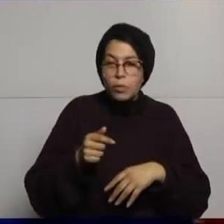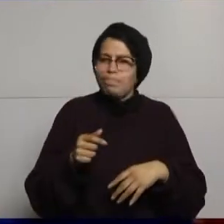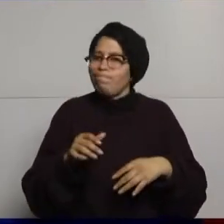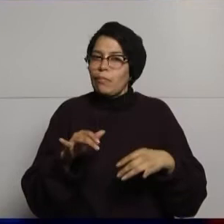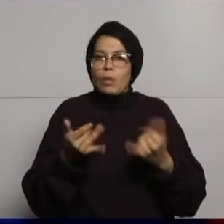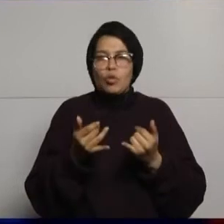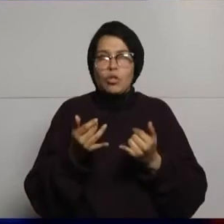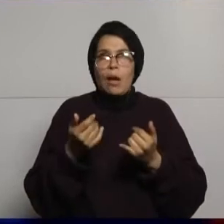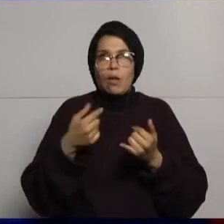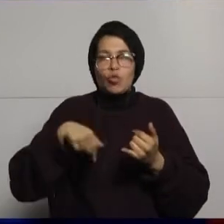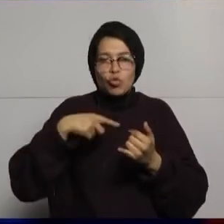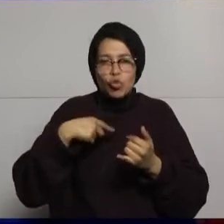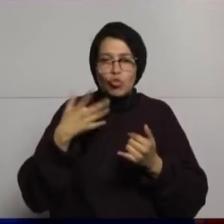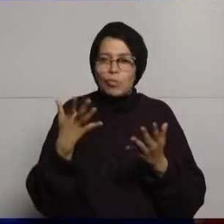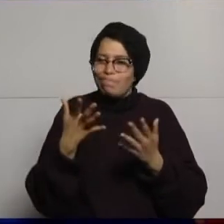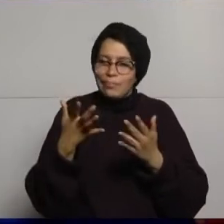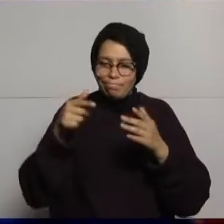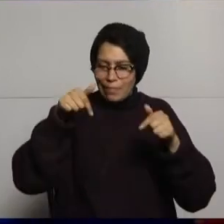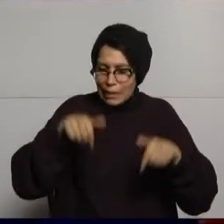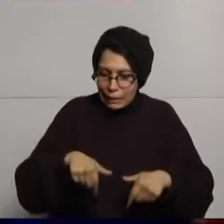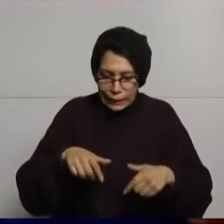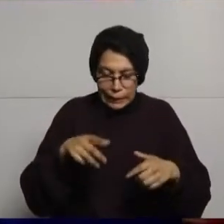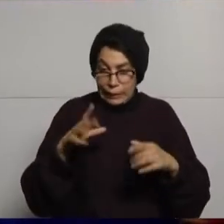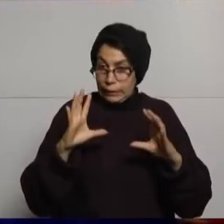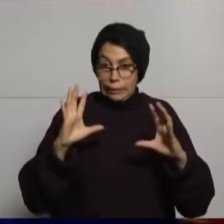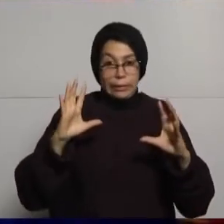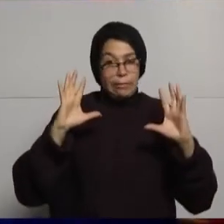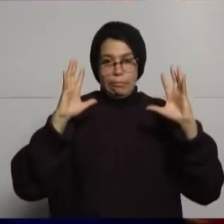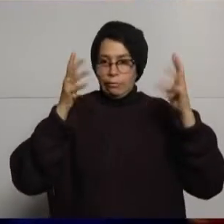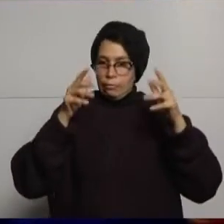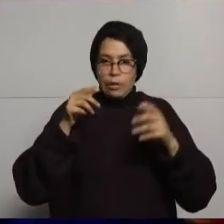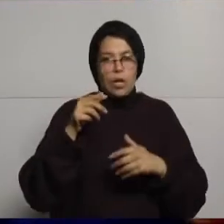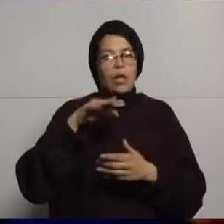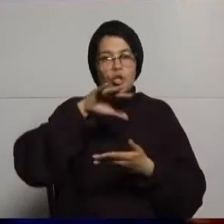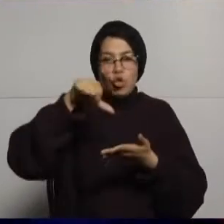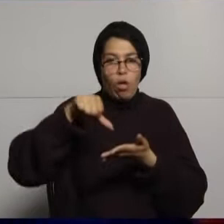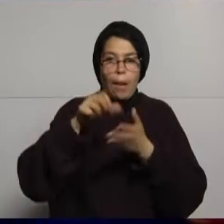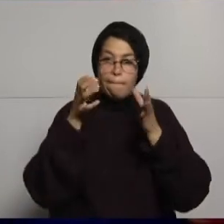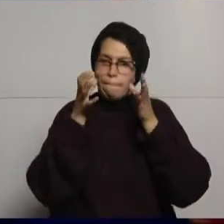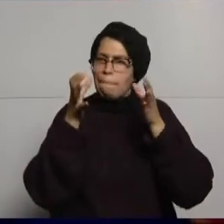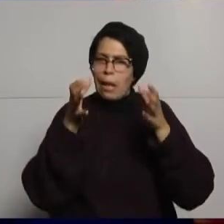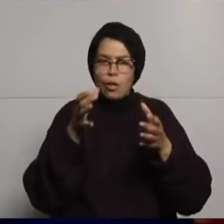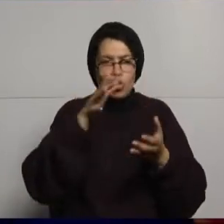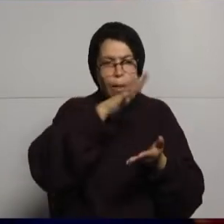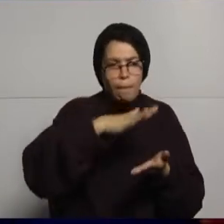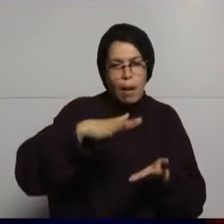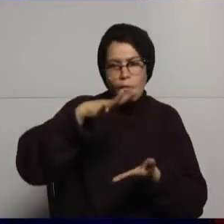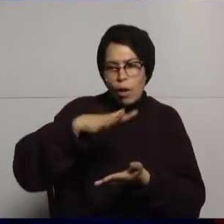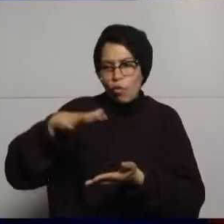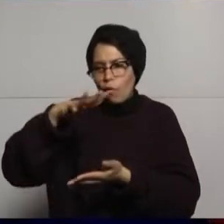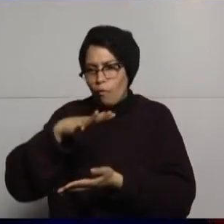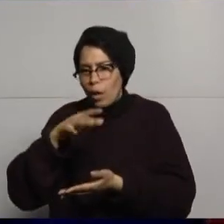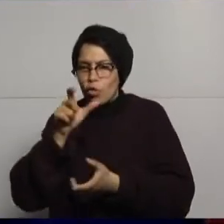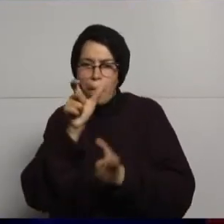violentos, que hicieron esta ciudad un infierno, al mismo tiempo se generaron en todos los barrios y en muchísimos sectores